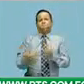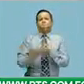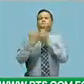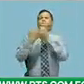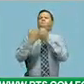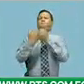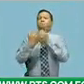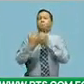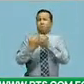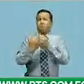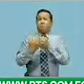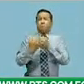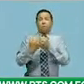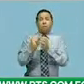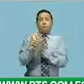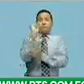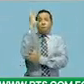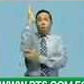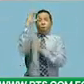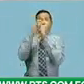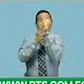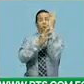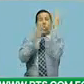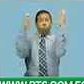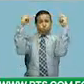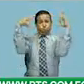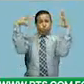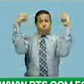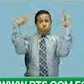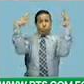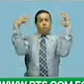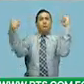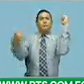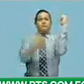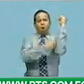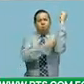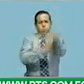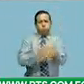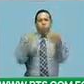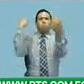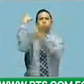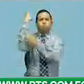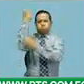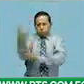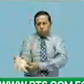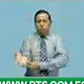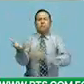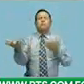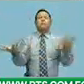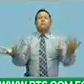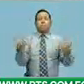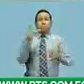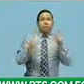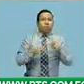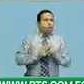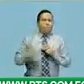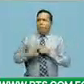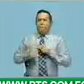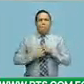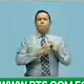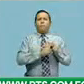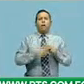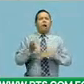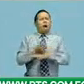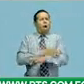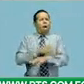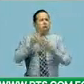se destrozaron los postes de alumbrado público en medio de la sorpresa de los transeúntes que corren por ayuda. Y es que eran antes de las 8 de la mañana